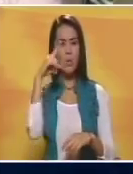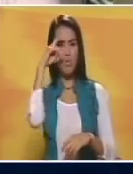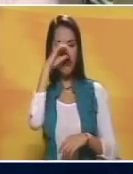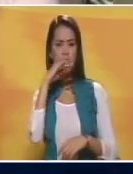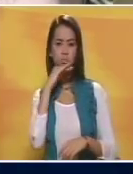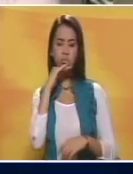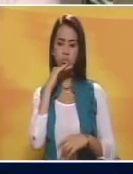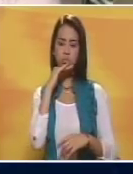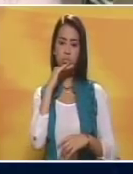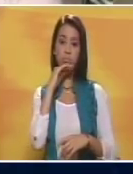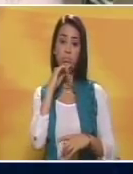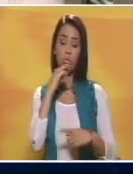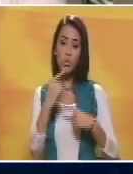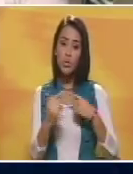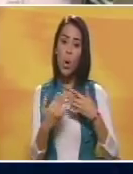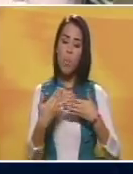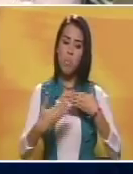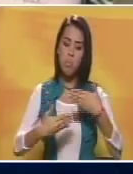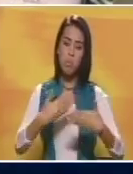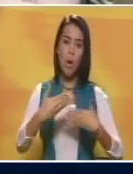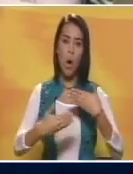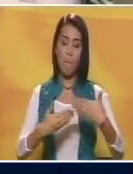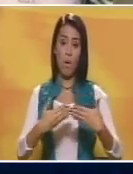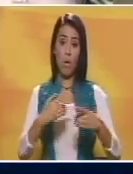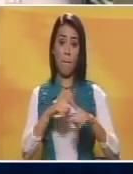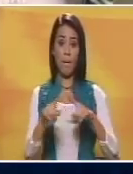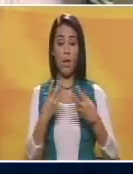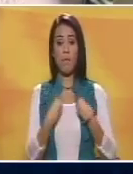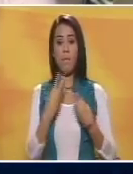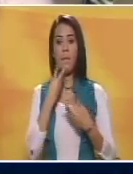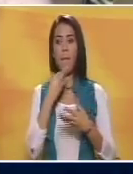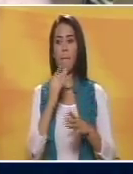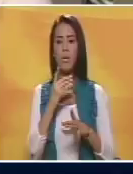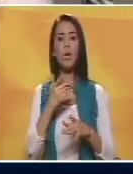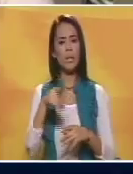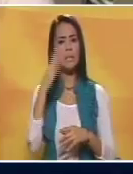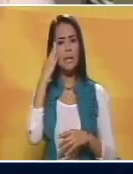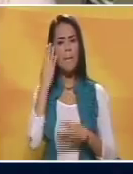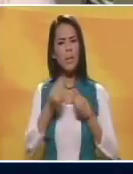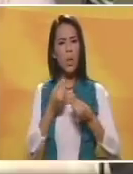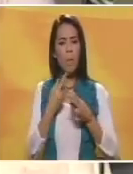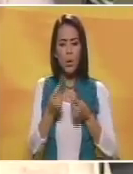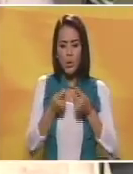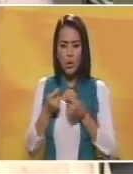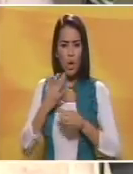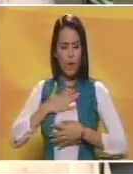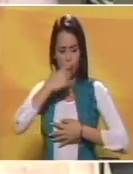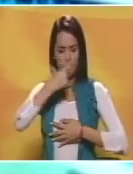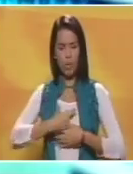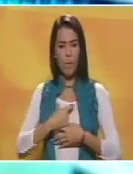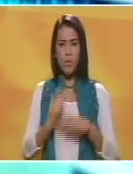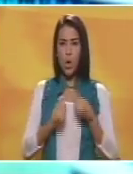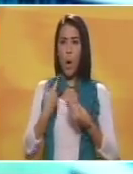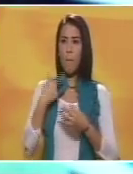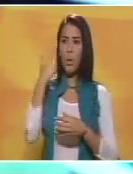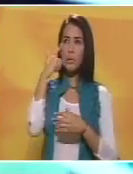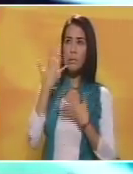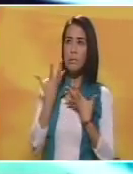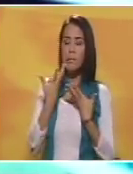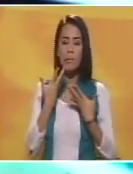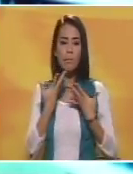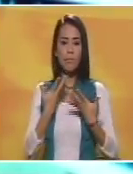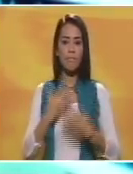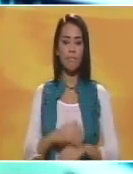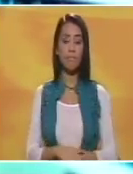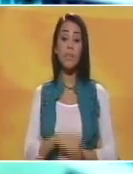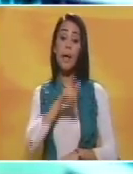manera frecuente, inclusive vivimos mucho menos que personas que saben manejar lo que viene siendo la ira. El estudio dice que el